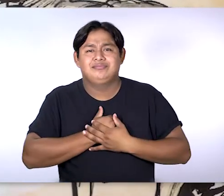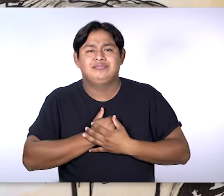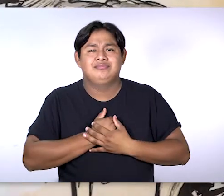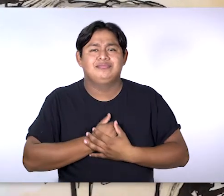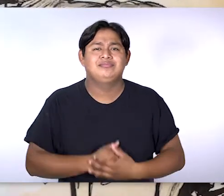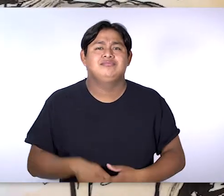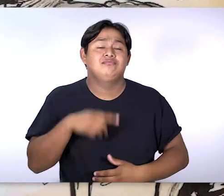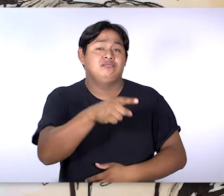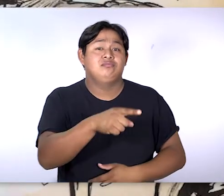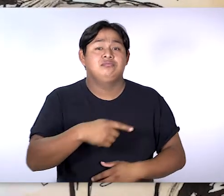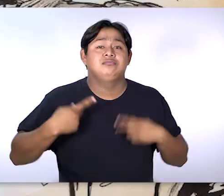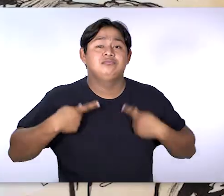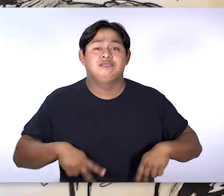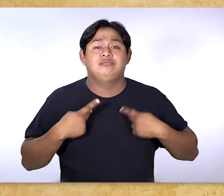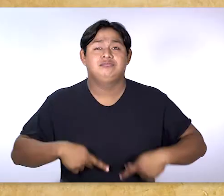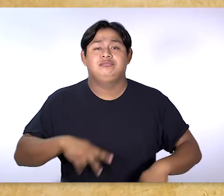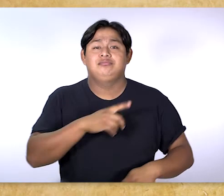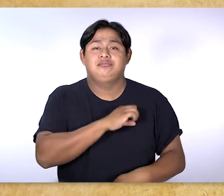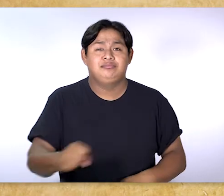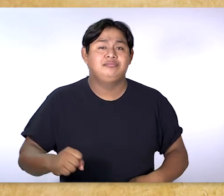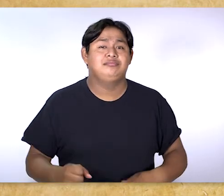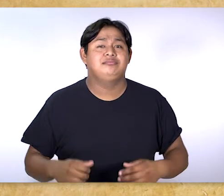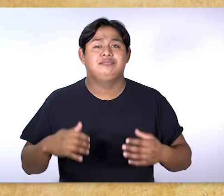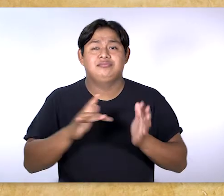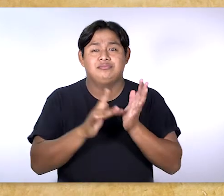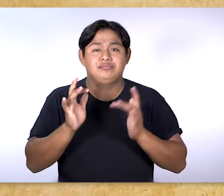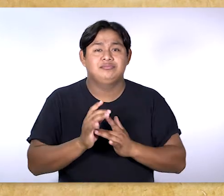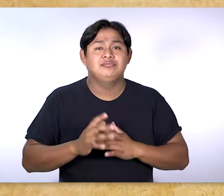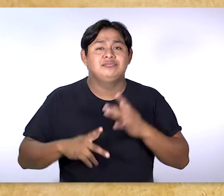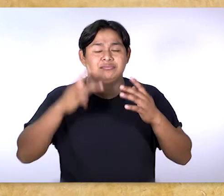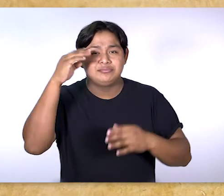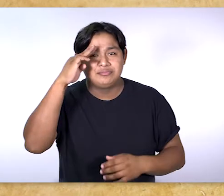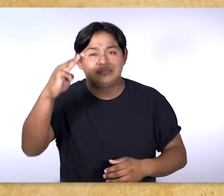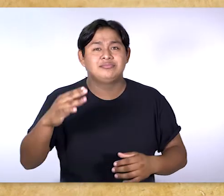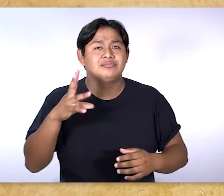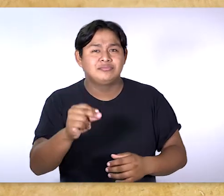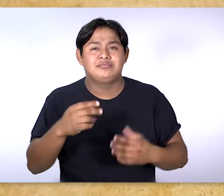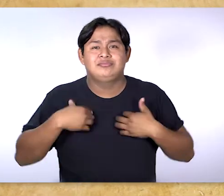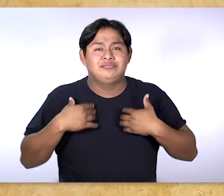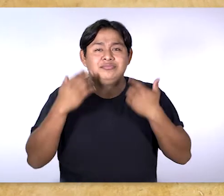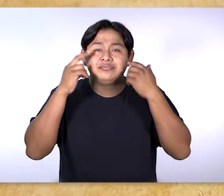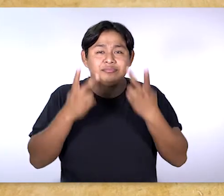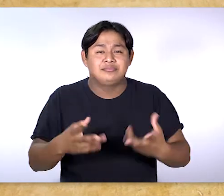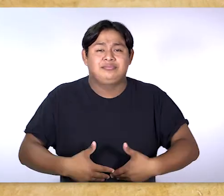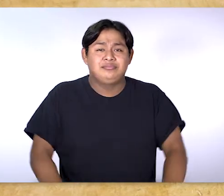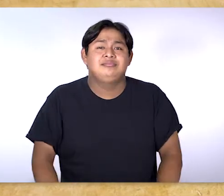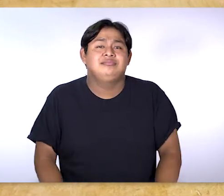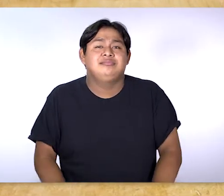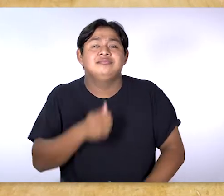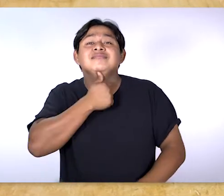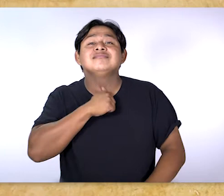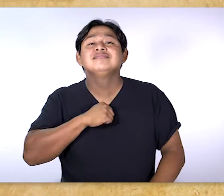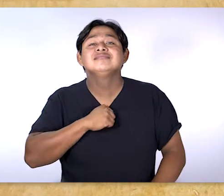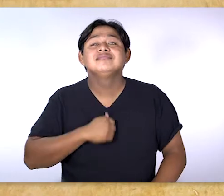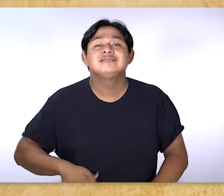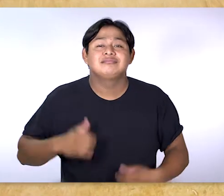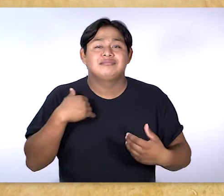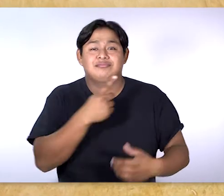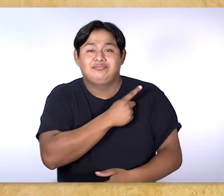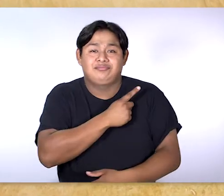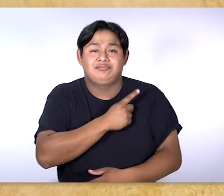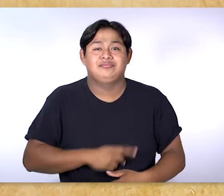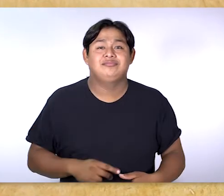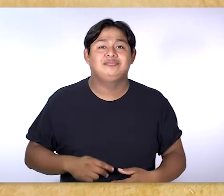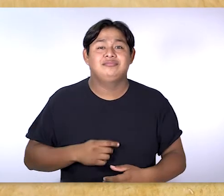contestará: les aseguro que todo lo que no hicieron por una de estas personas más humildes,